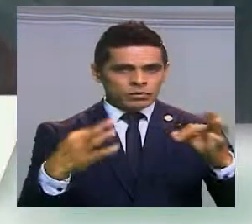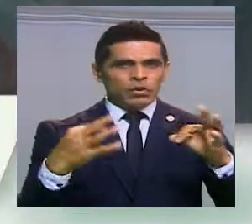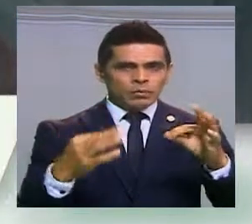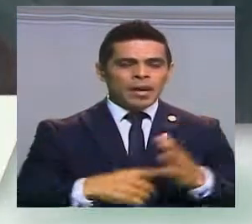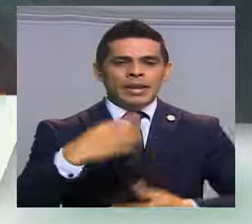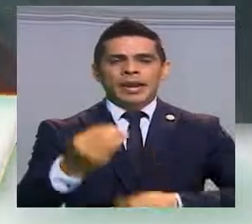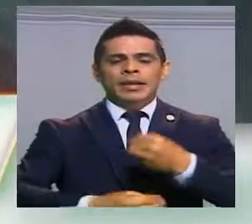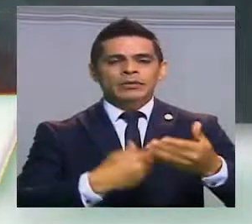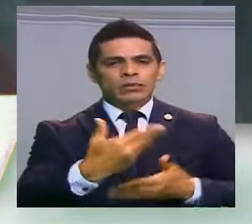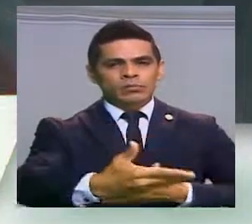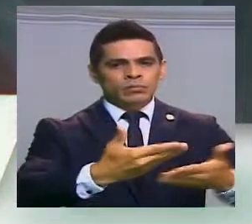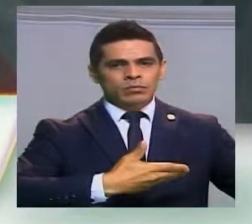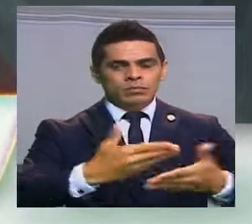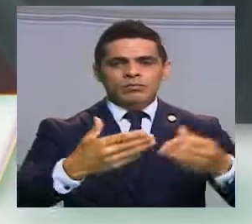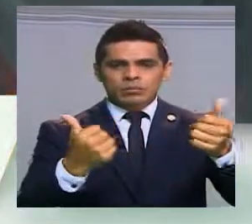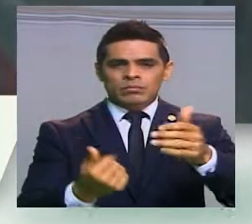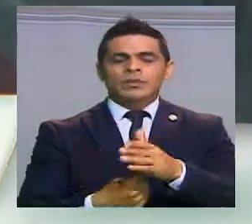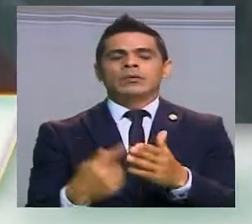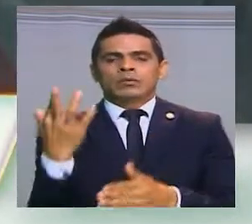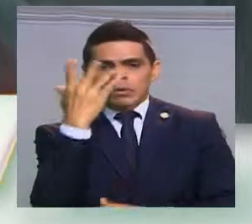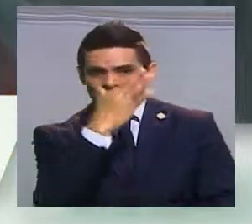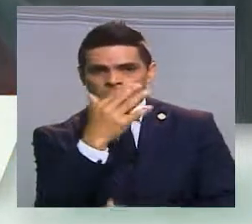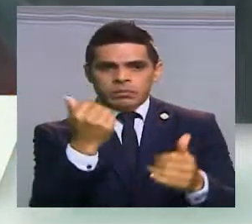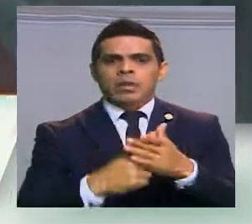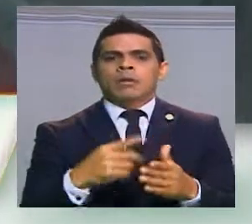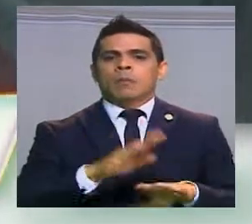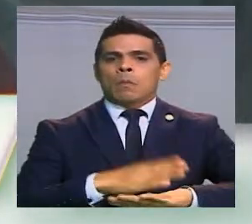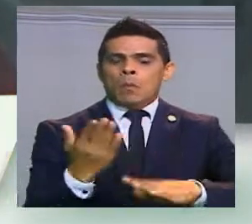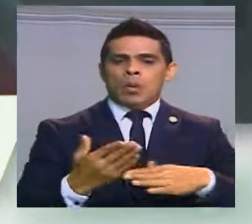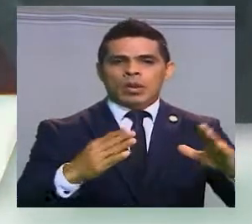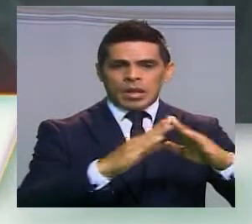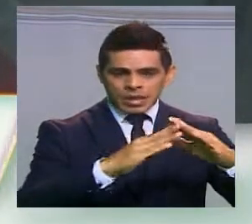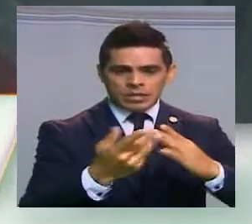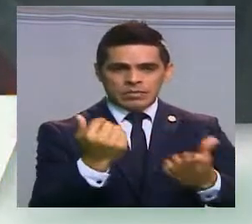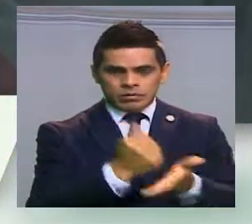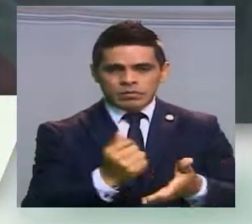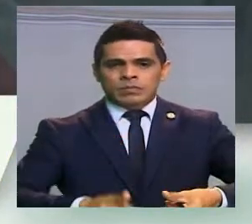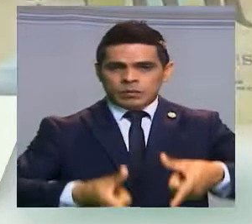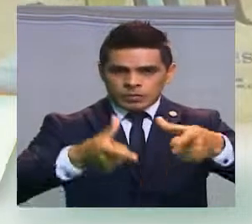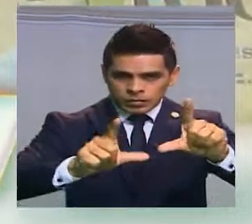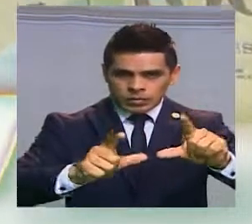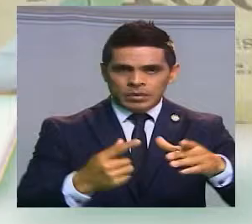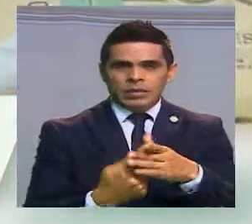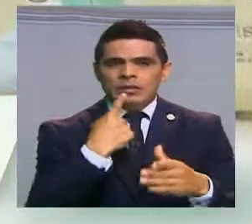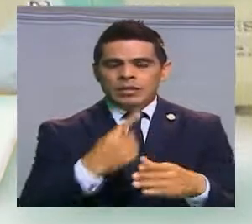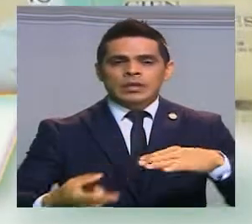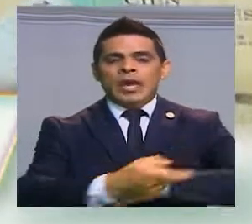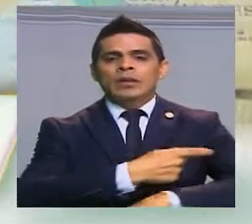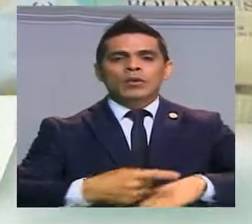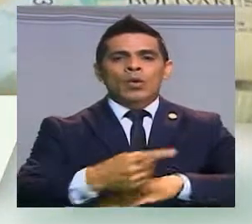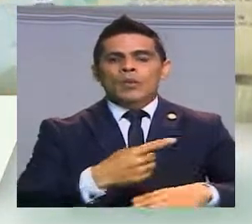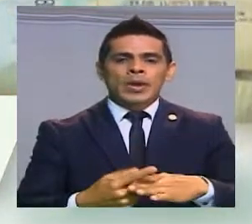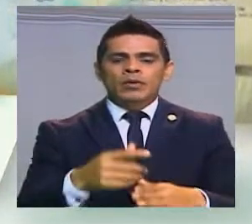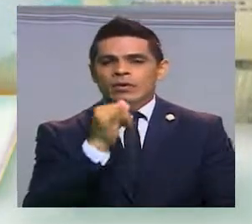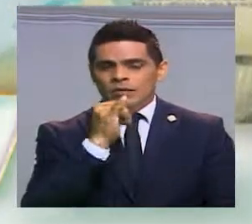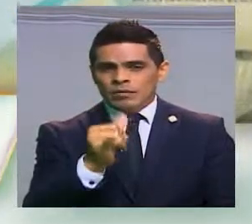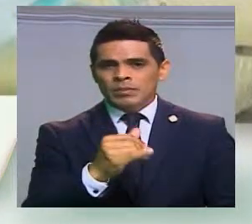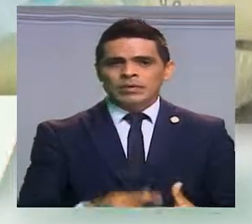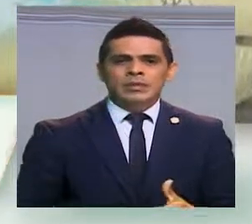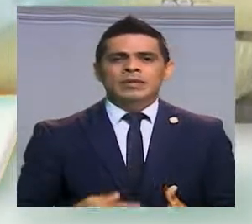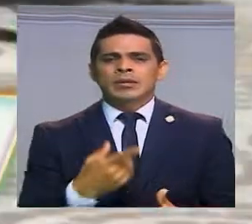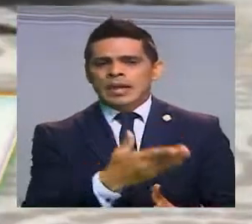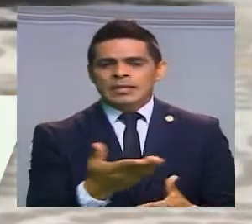estas transacciones en un evento que ha sido transparente, porque las casas de cambio están autorizadas. Las autoridades venezolanas descartaron que en esas casas de